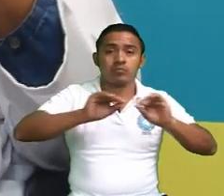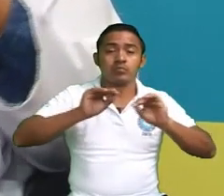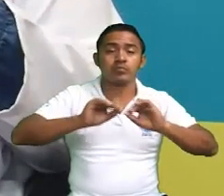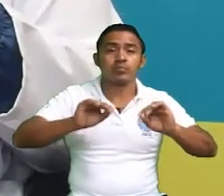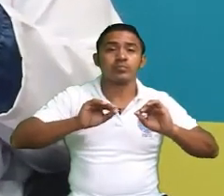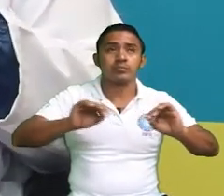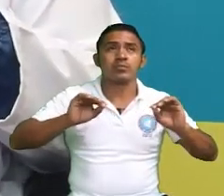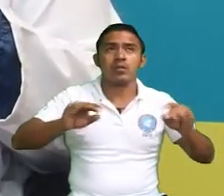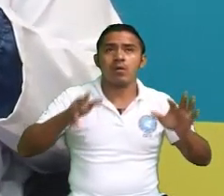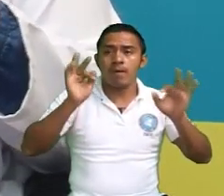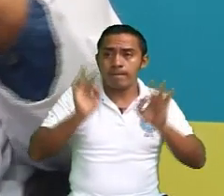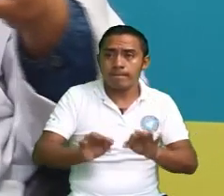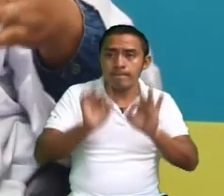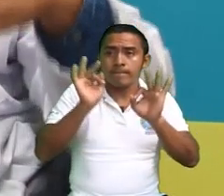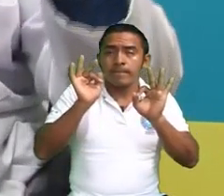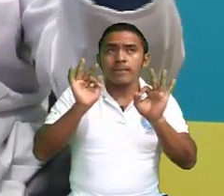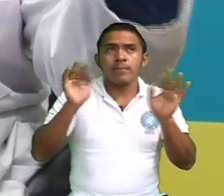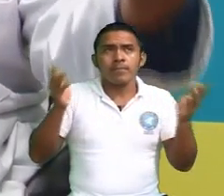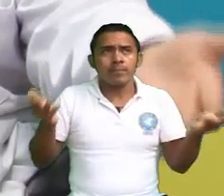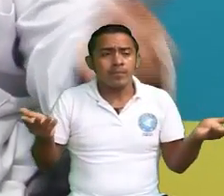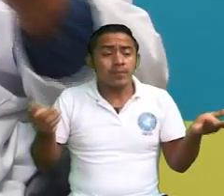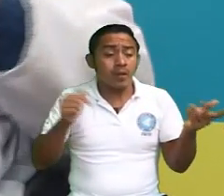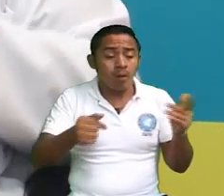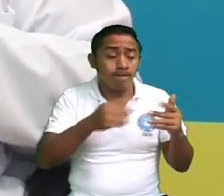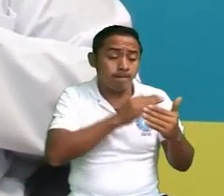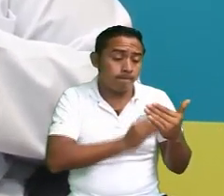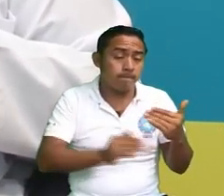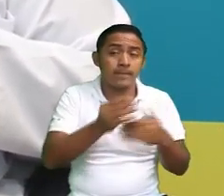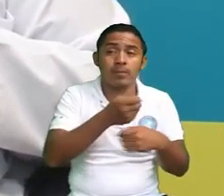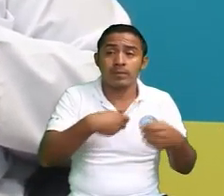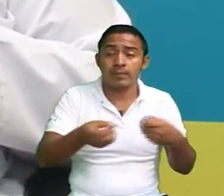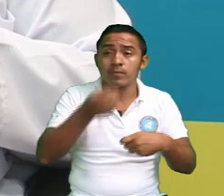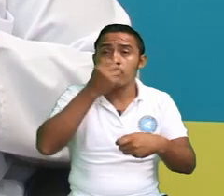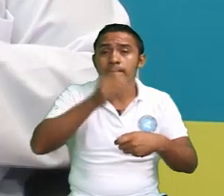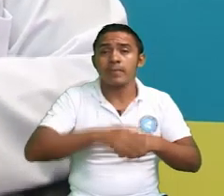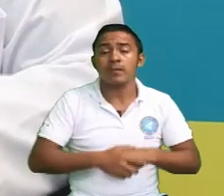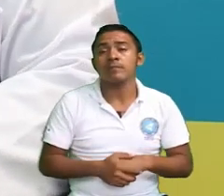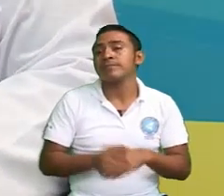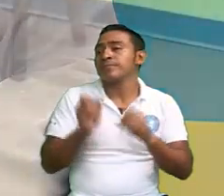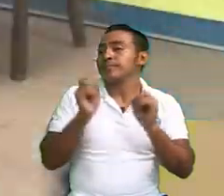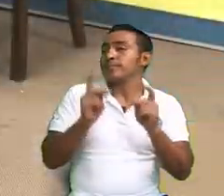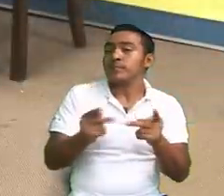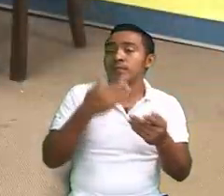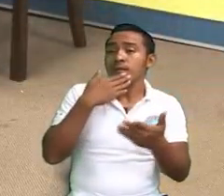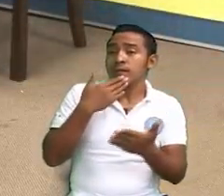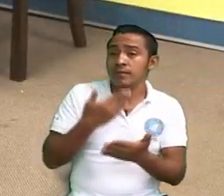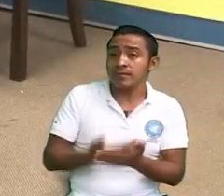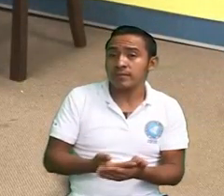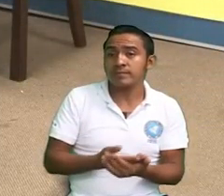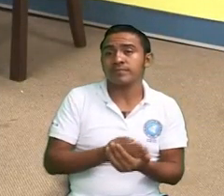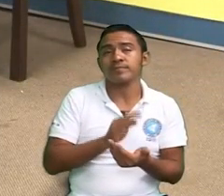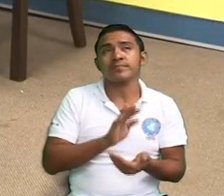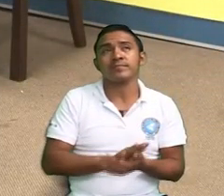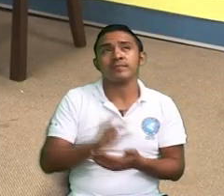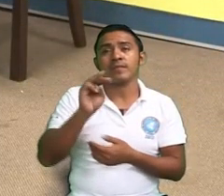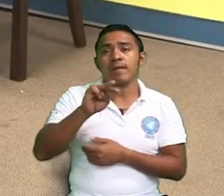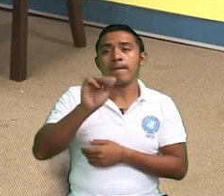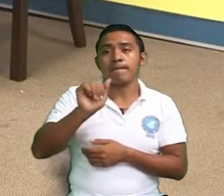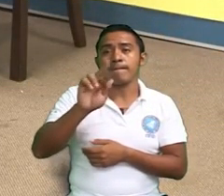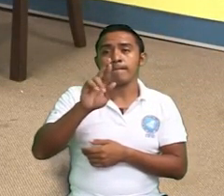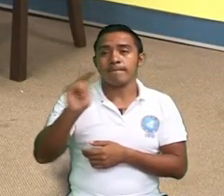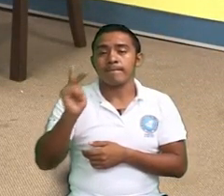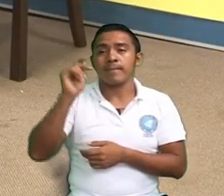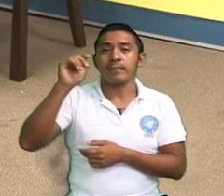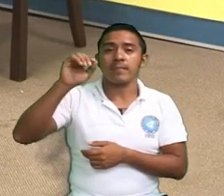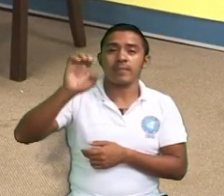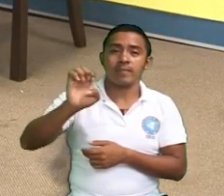educacionales, para que ellos puedan ser proveedores de alimentos sanos también. Ok, le agradecemos, doctora Mary Catherine Lanza, ya